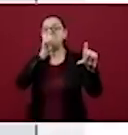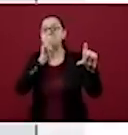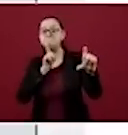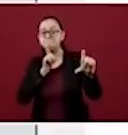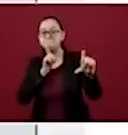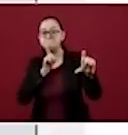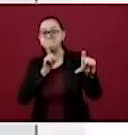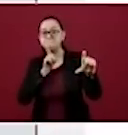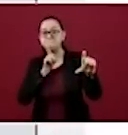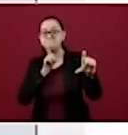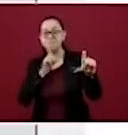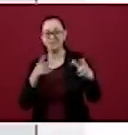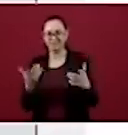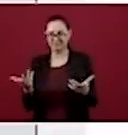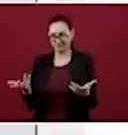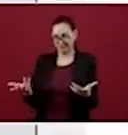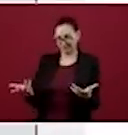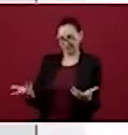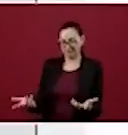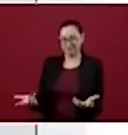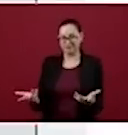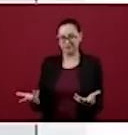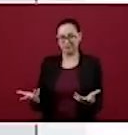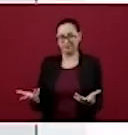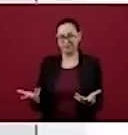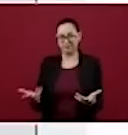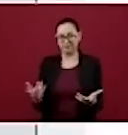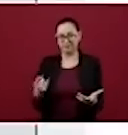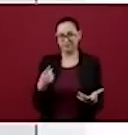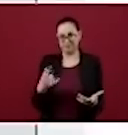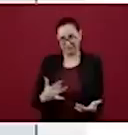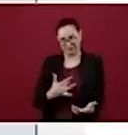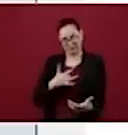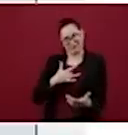Y ya no lo dice el Quijote, lo digo yo, eso sí calienta.